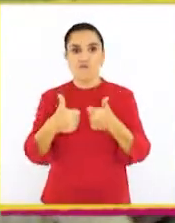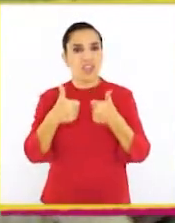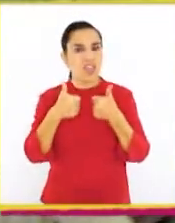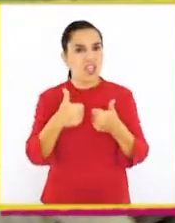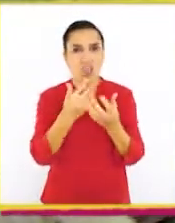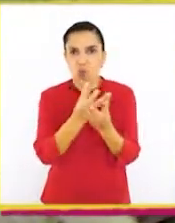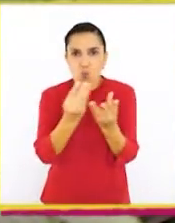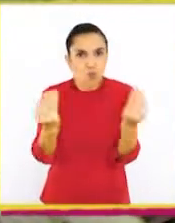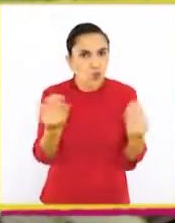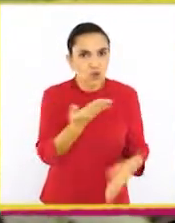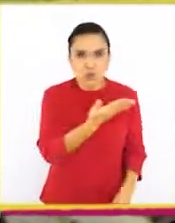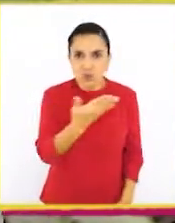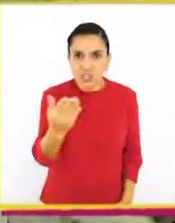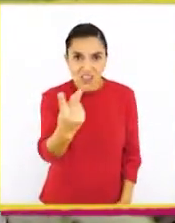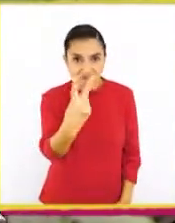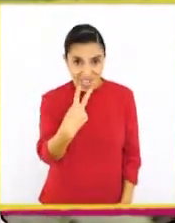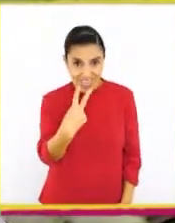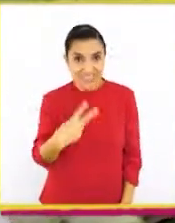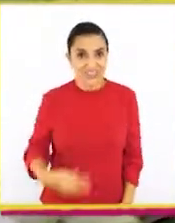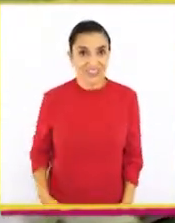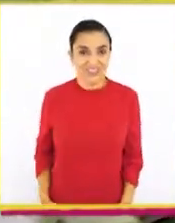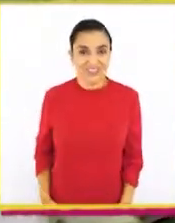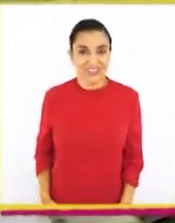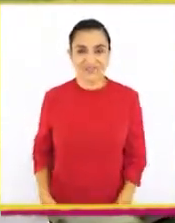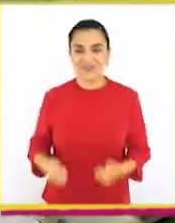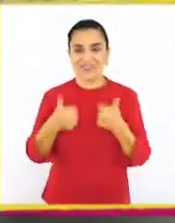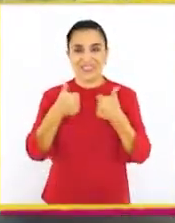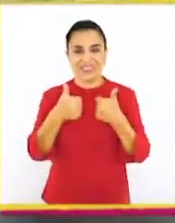¡Qué bien! Muchos de ustedes nos están